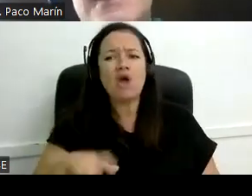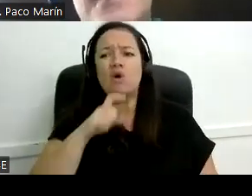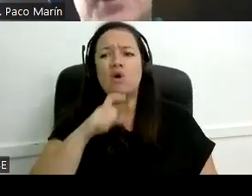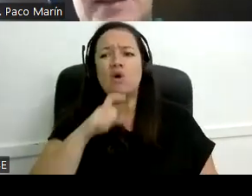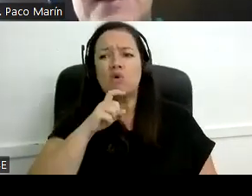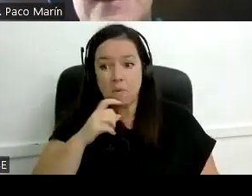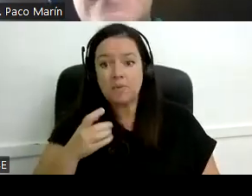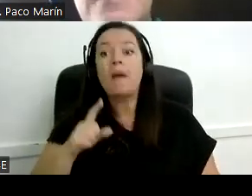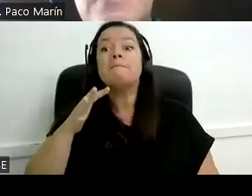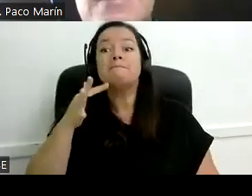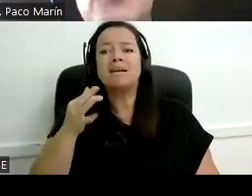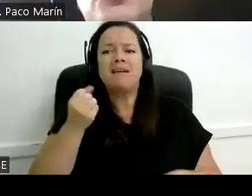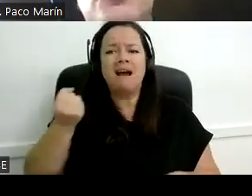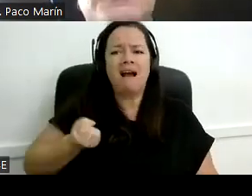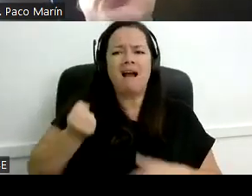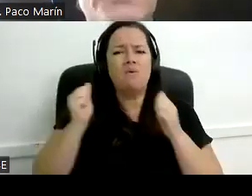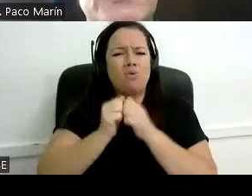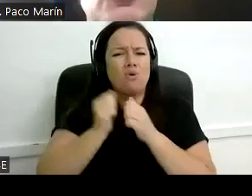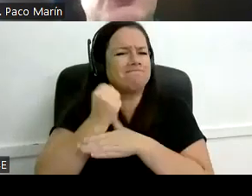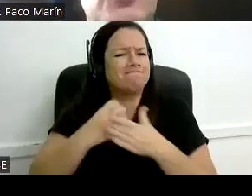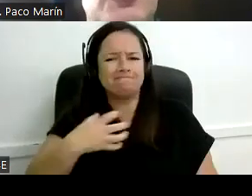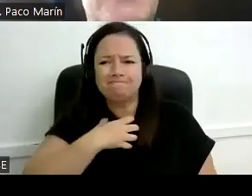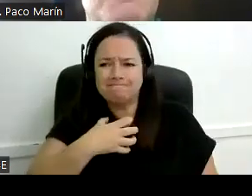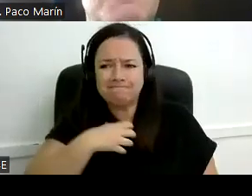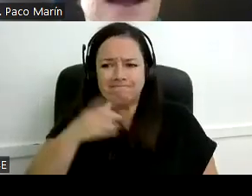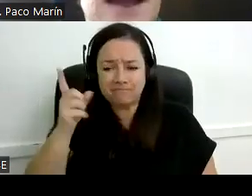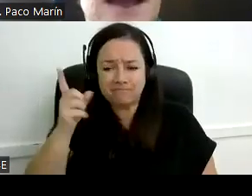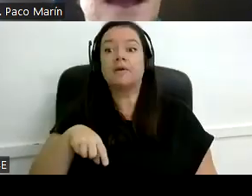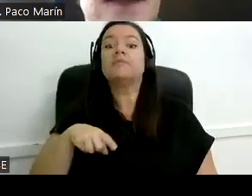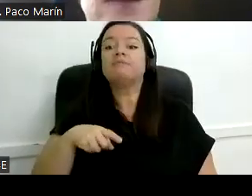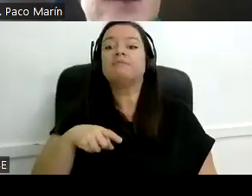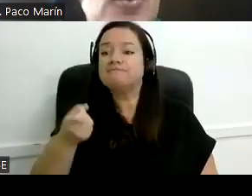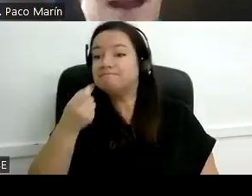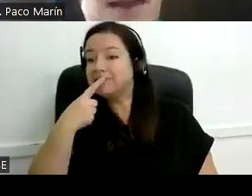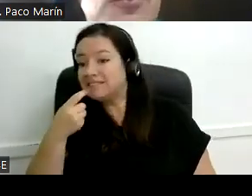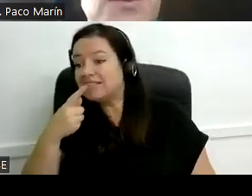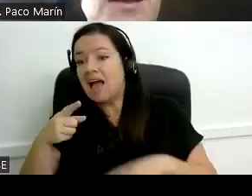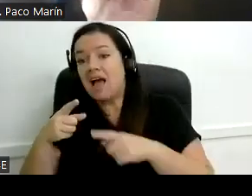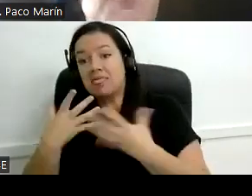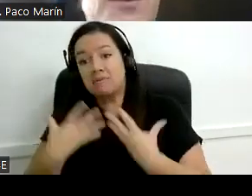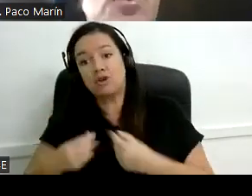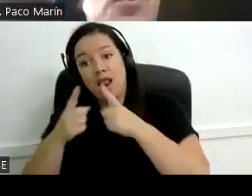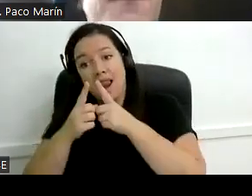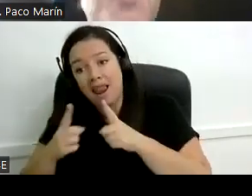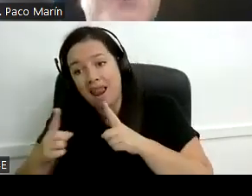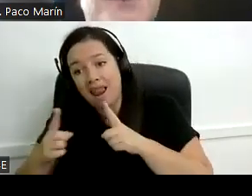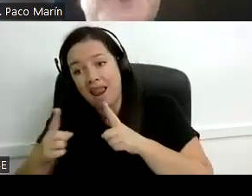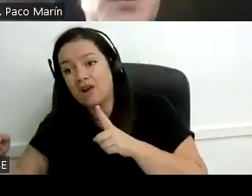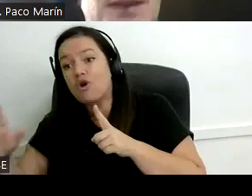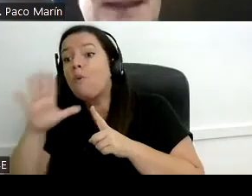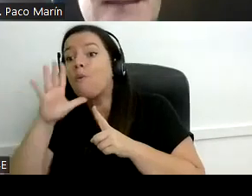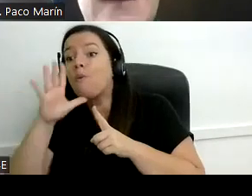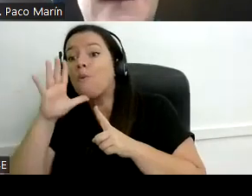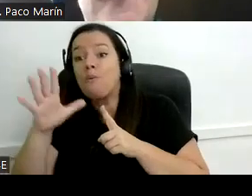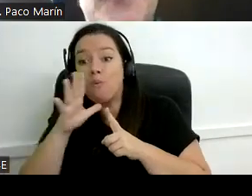que tienen, pueden estreñir, y son tratamientos que solemos dar a más largo plazo porque, como sabéis,